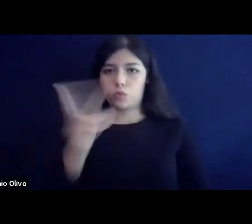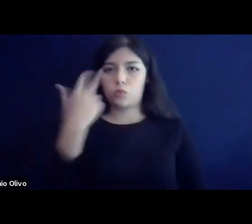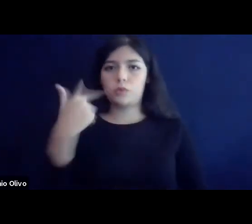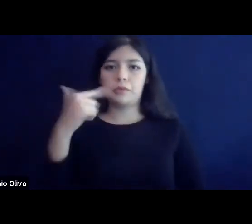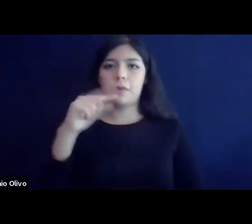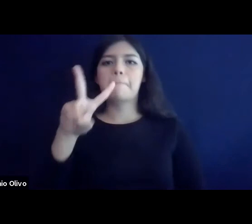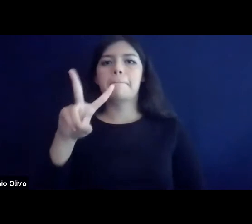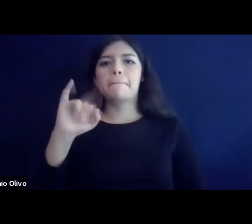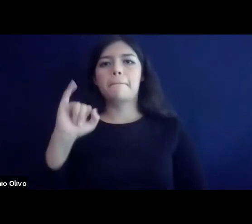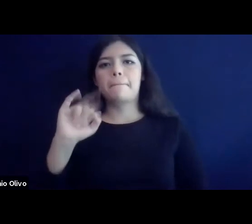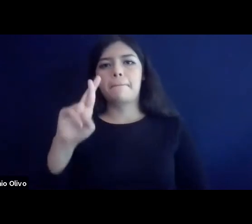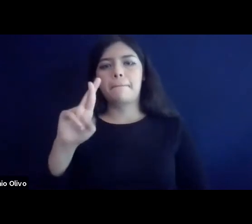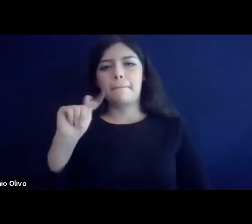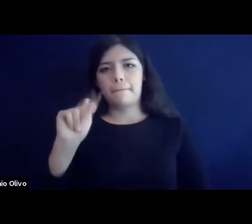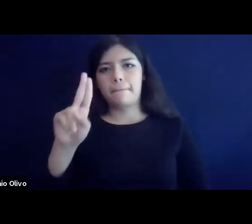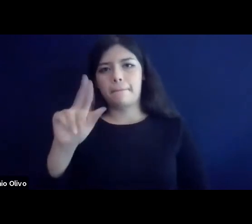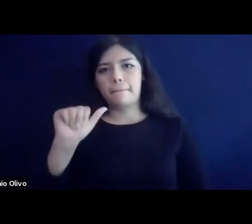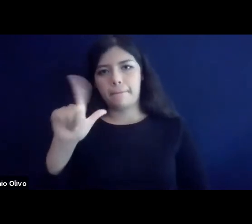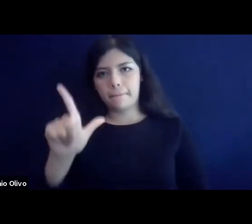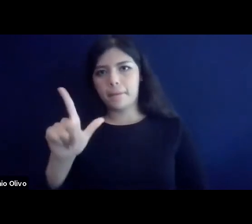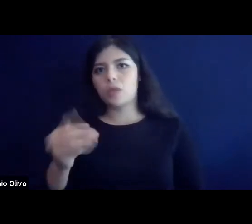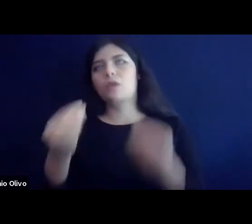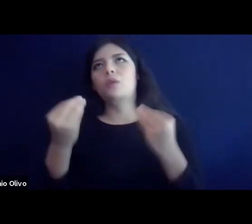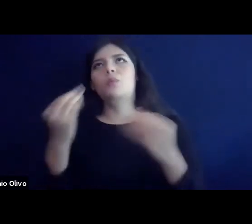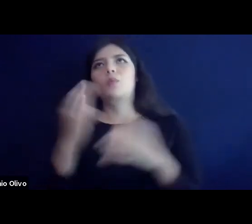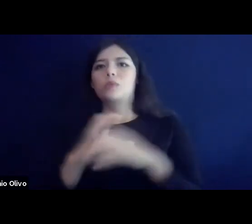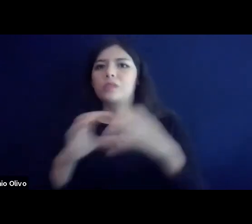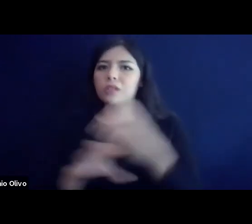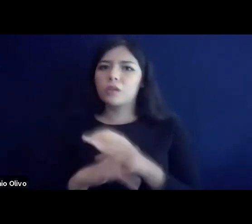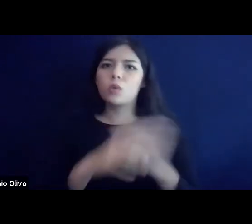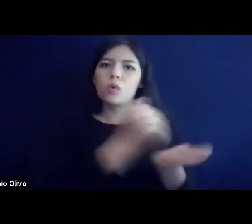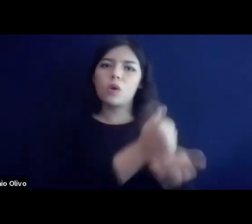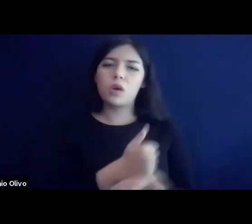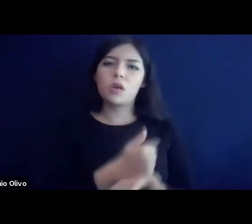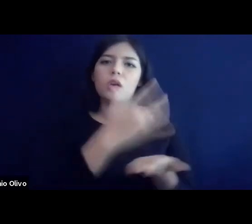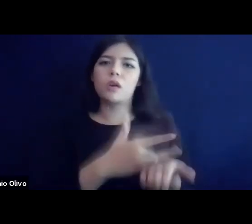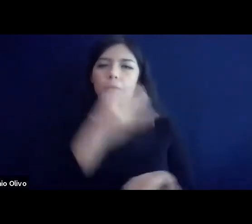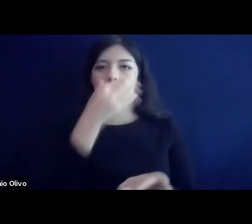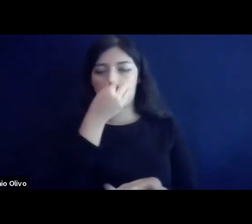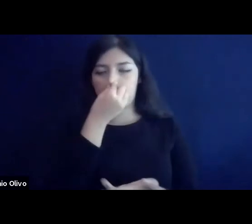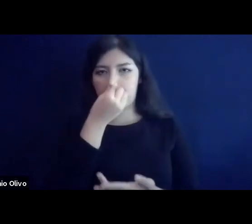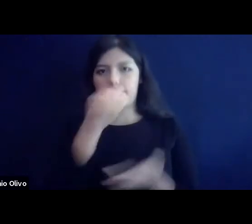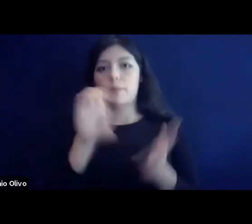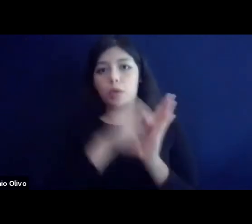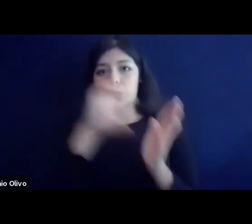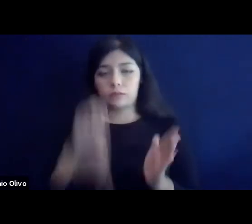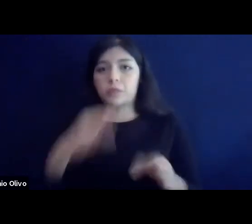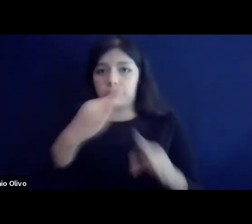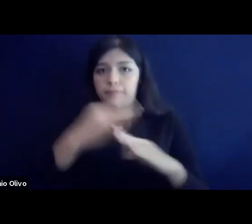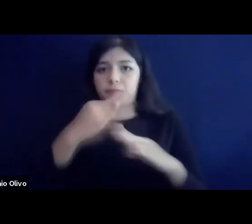muchas posibilidades. Ahora que con esto del confinamiento estamos todos desde